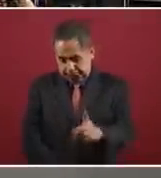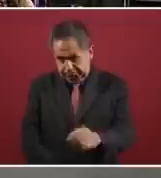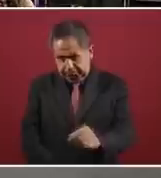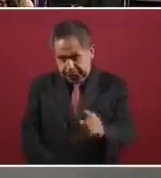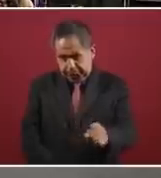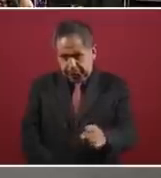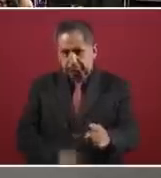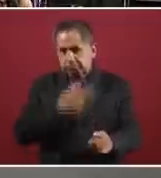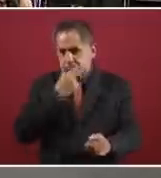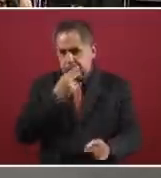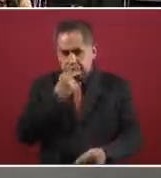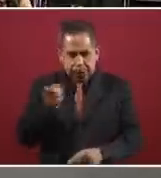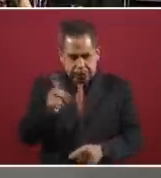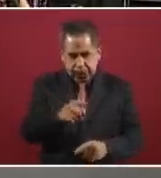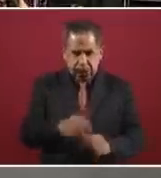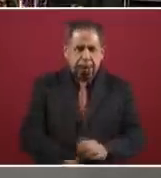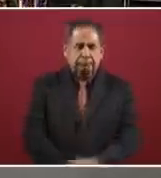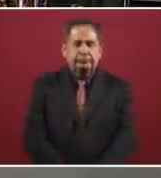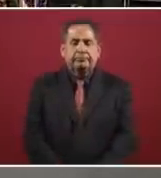Toca hombre, sí.